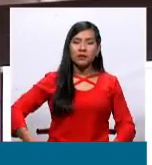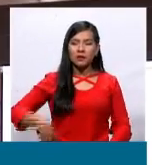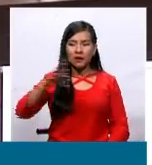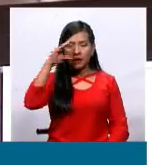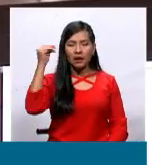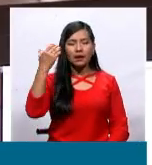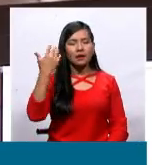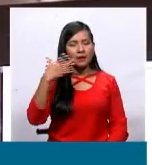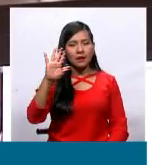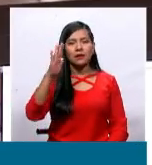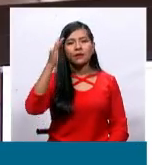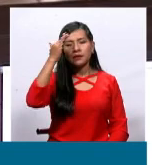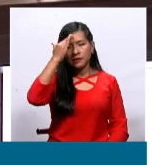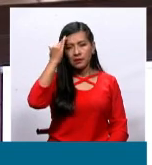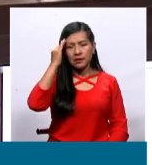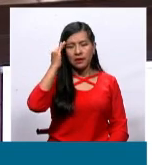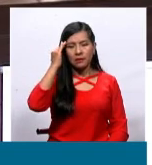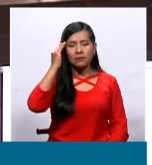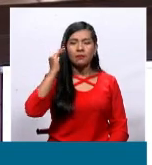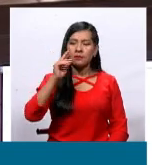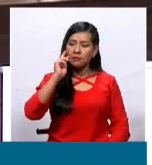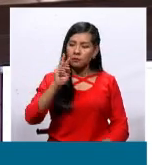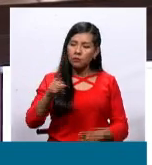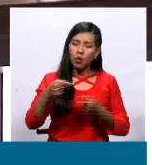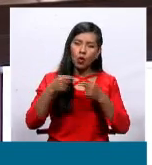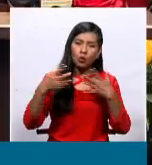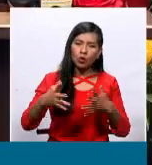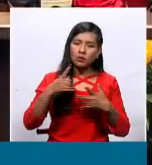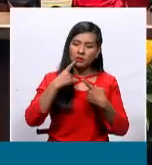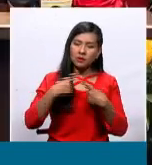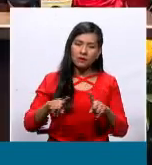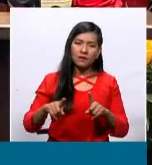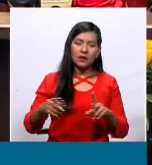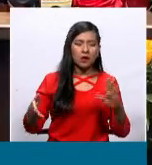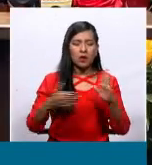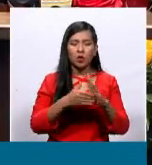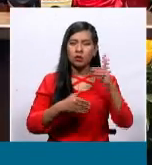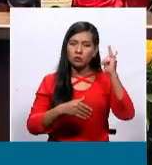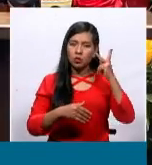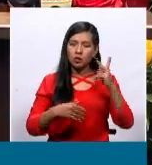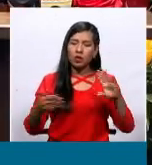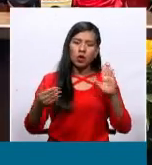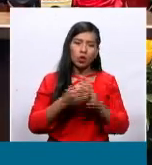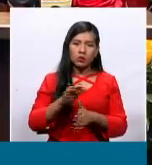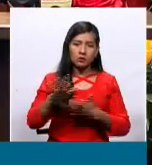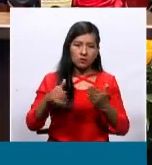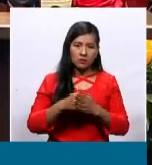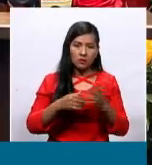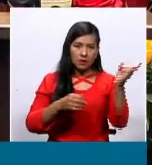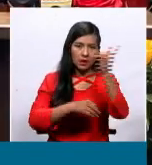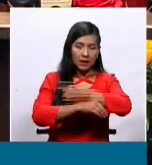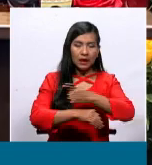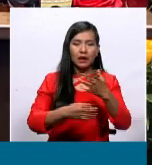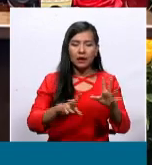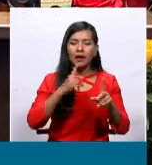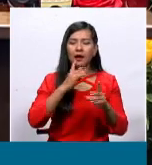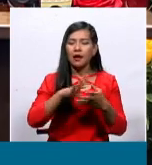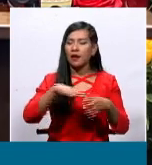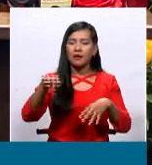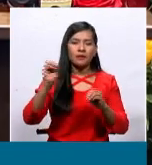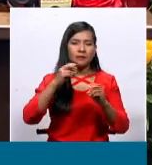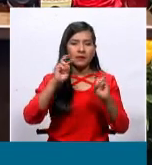identificado claramente, creo, eso. Es decir, esa oposición política al oficialismo de hoy día está por fuera del sistema de